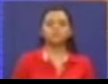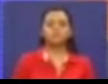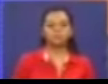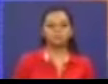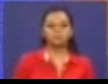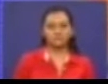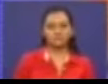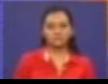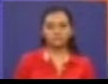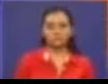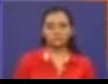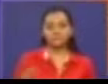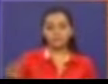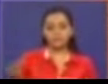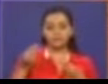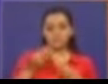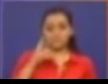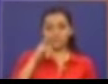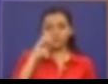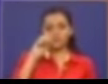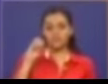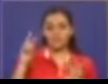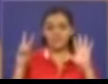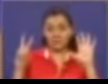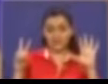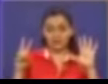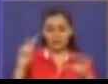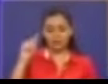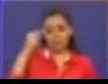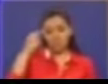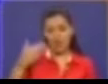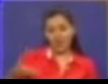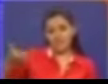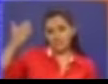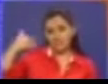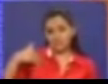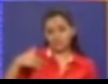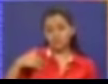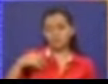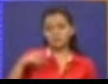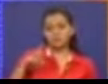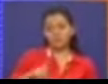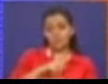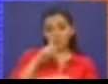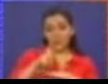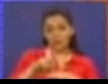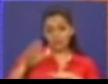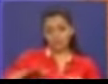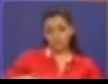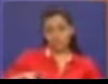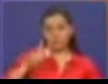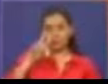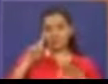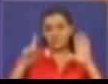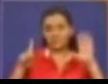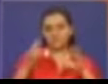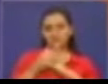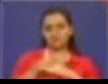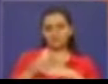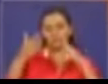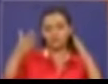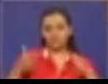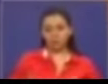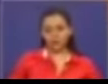Nosotros recibimos en el 2007... ya la Dirección Nacional de Inteligencia contaba con 26 funcionarios, edad